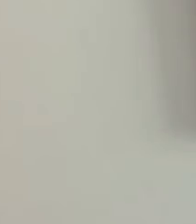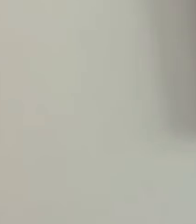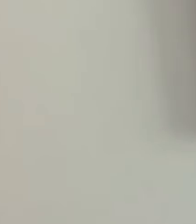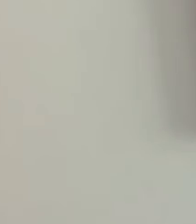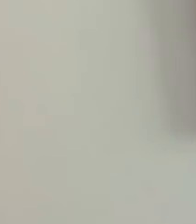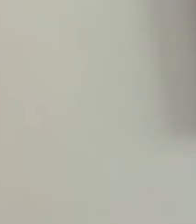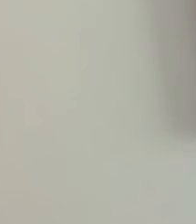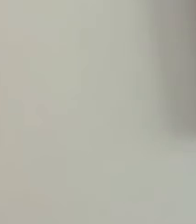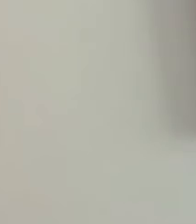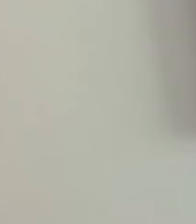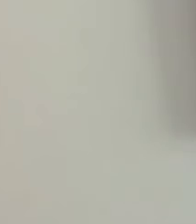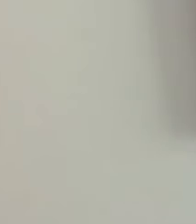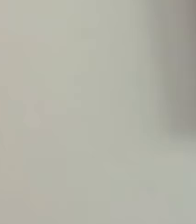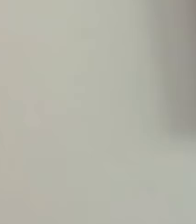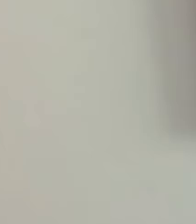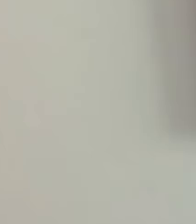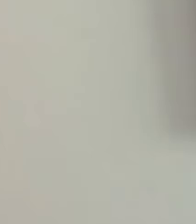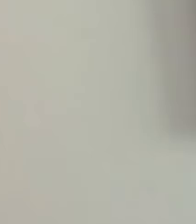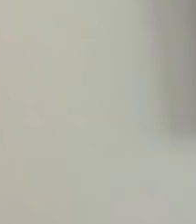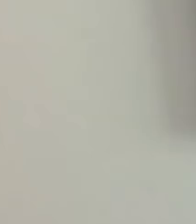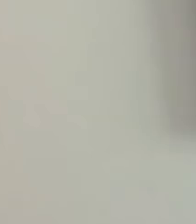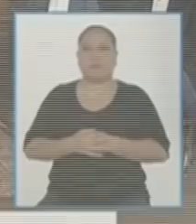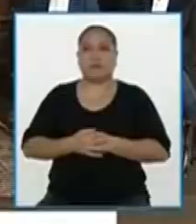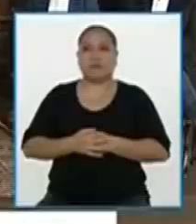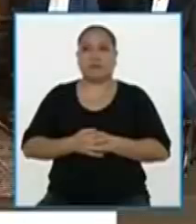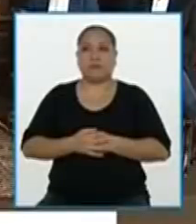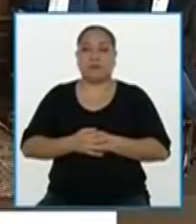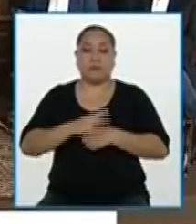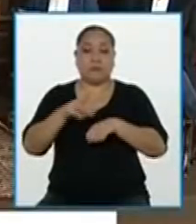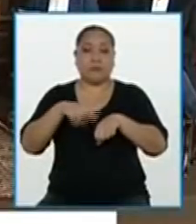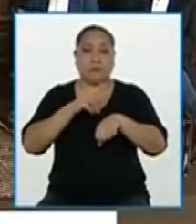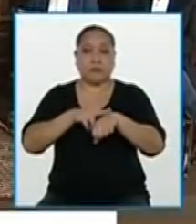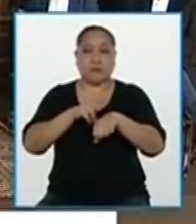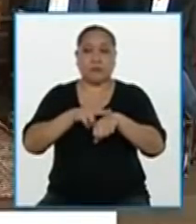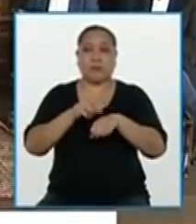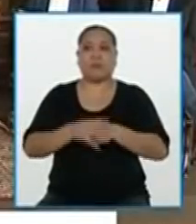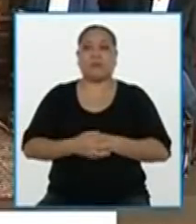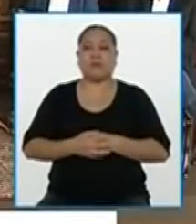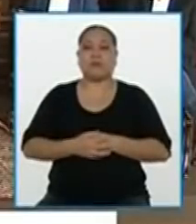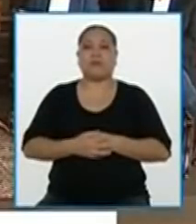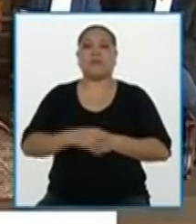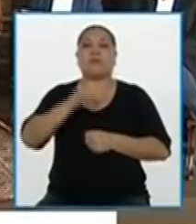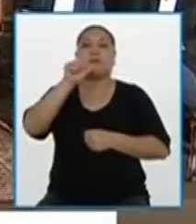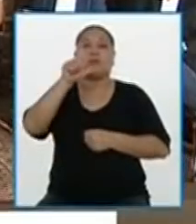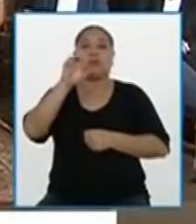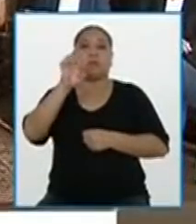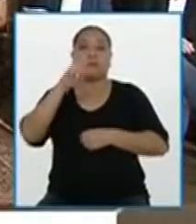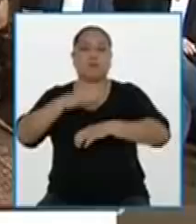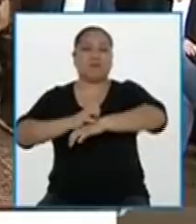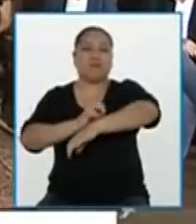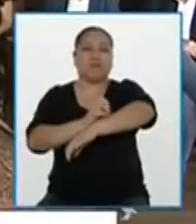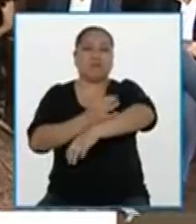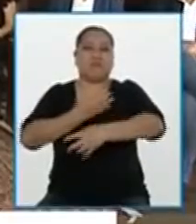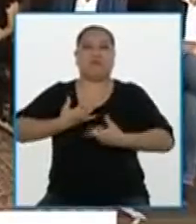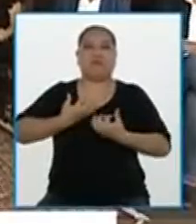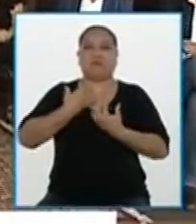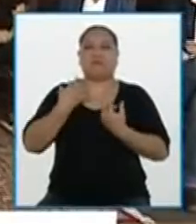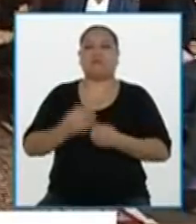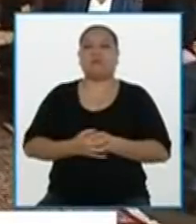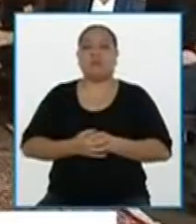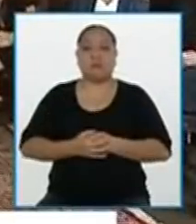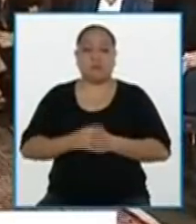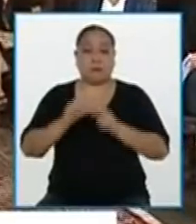el corte del toque de queda a las 9 de la noche para restaurantes en Lima, ¿no? Donde están